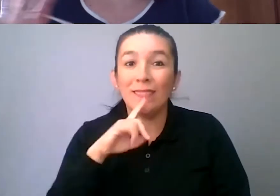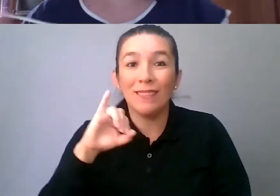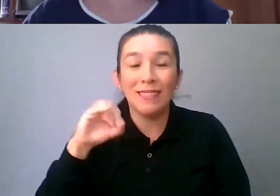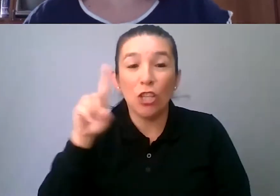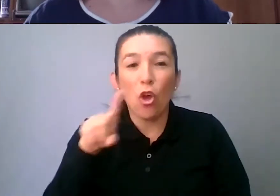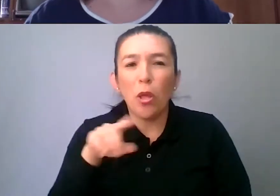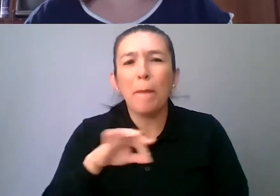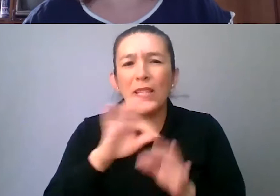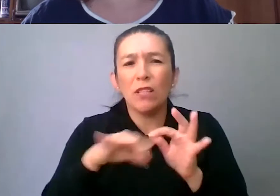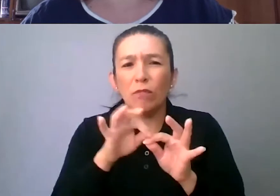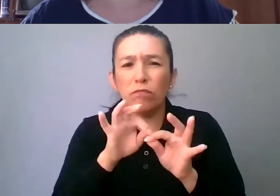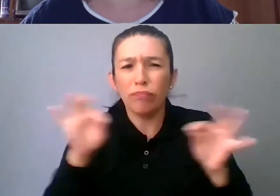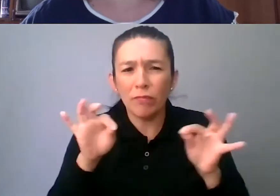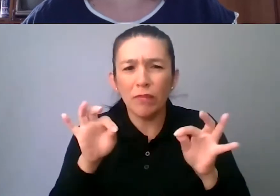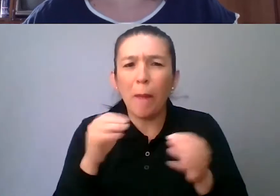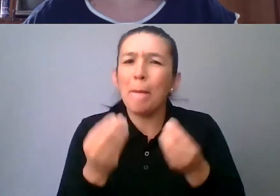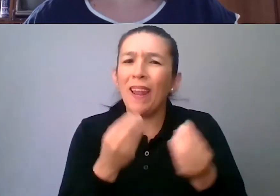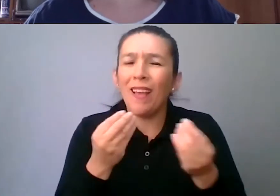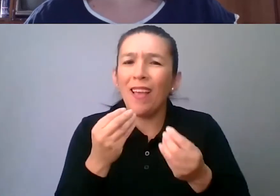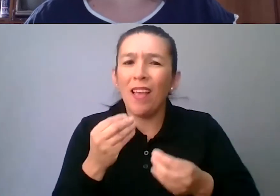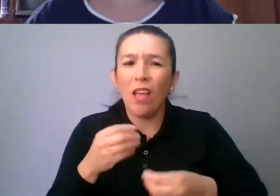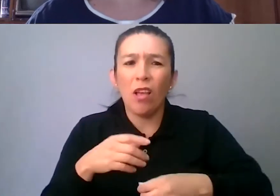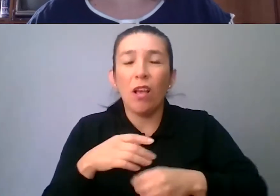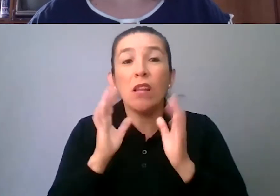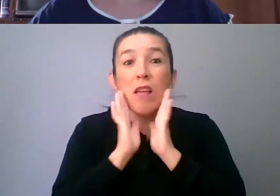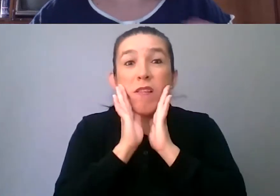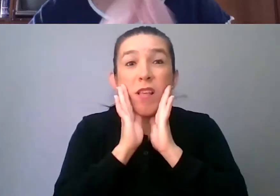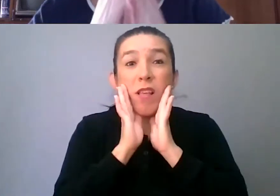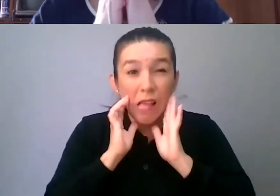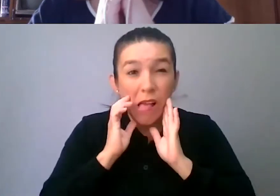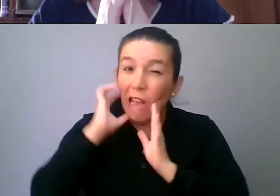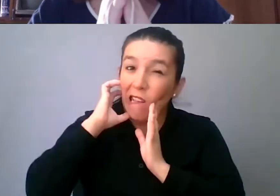nudo plintios, que sirve para inmovilizar una mandíbula fracturada.